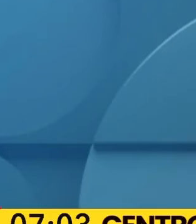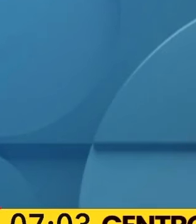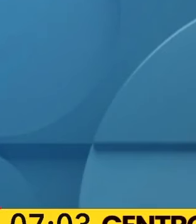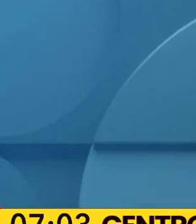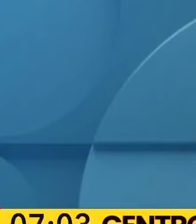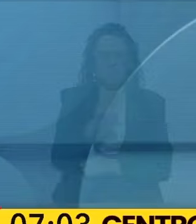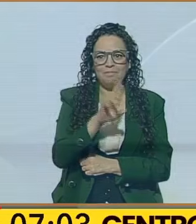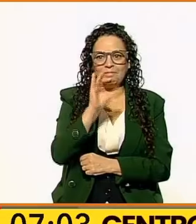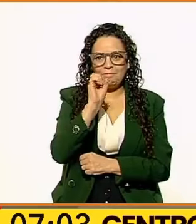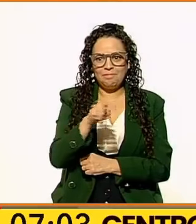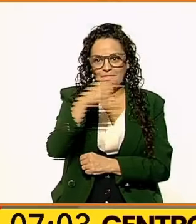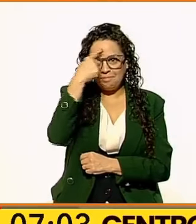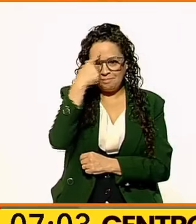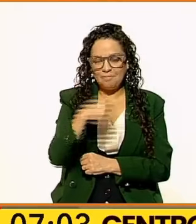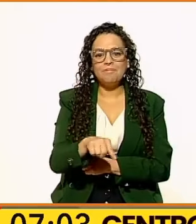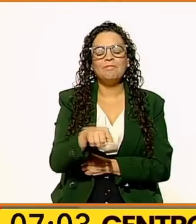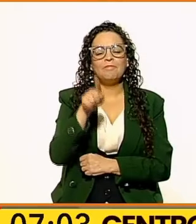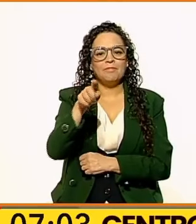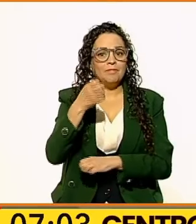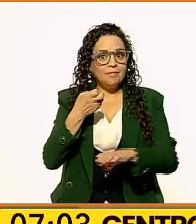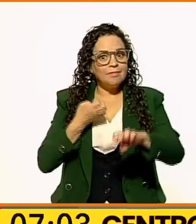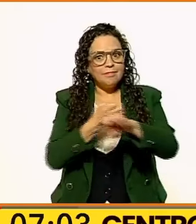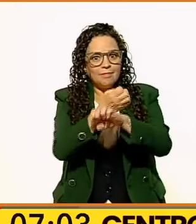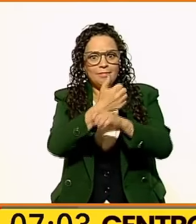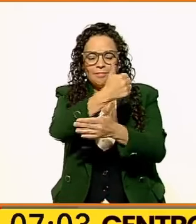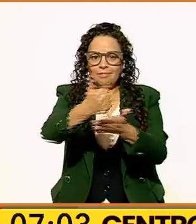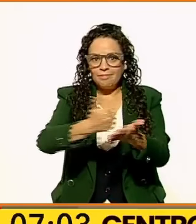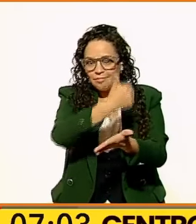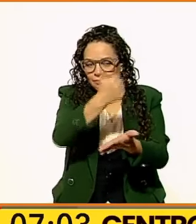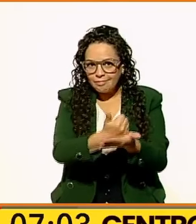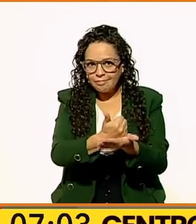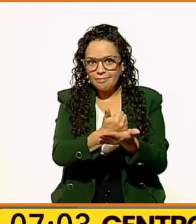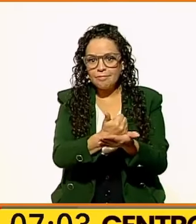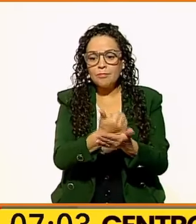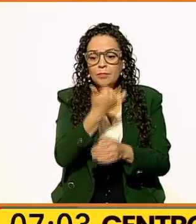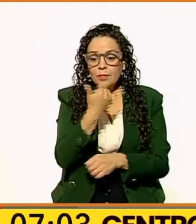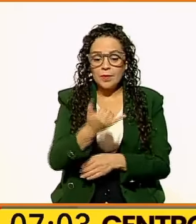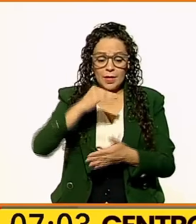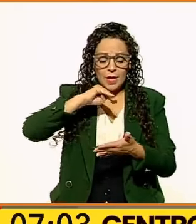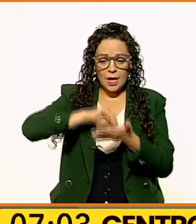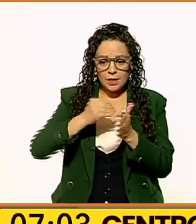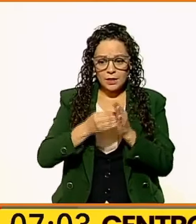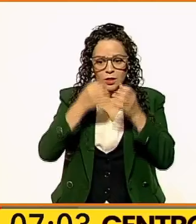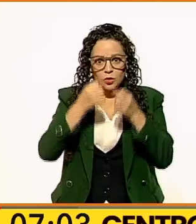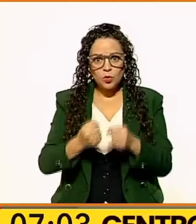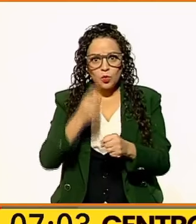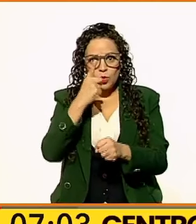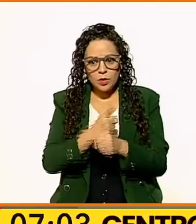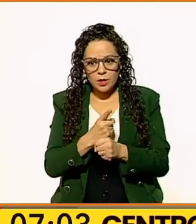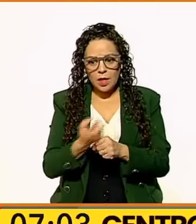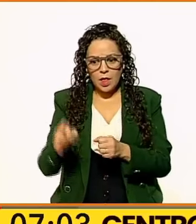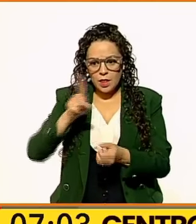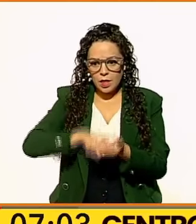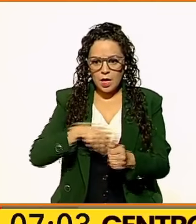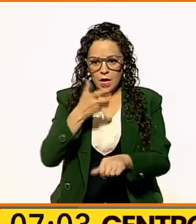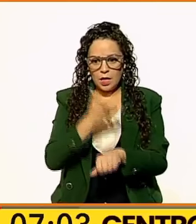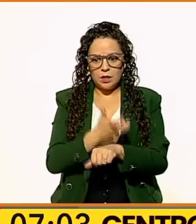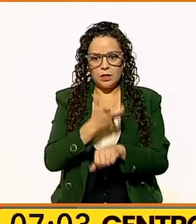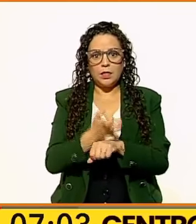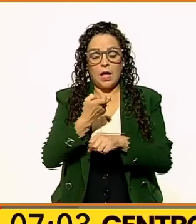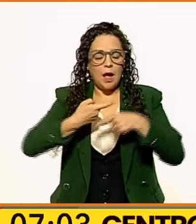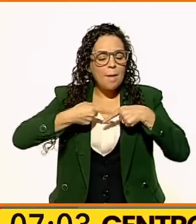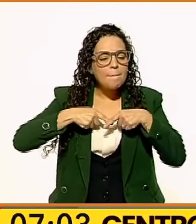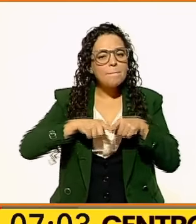ser invocada ahí en ese estado, en esa ciudad, y que parte de esta estrategia de seguridad al interior de Estados Unidos,